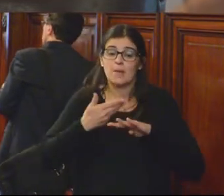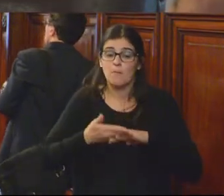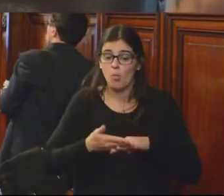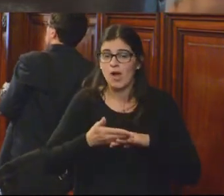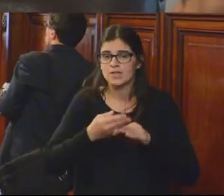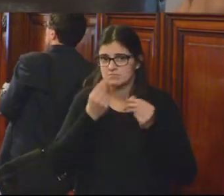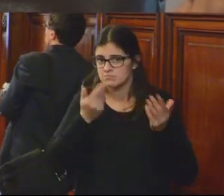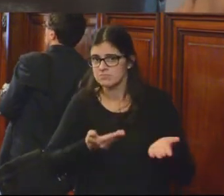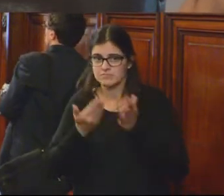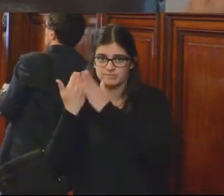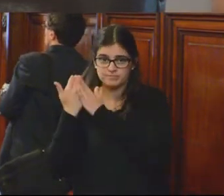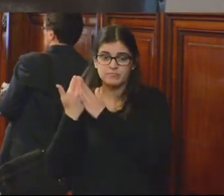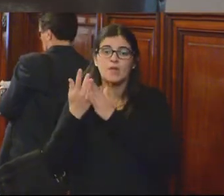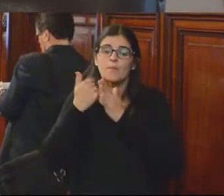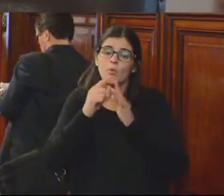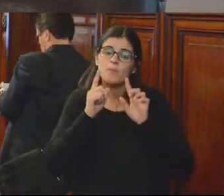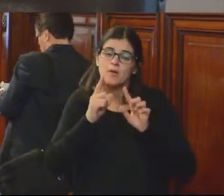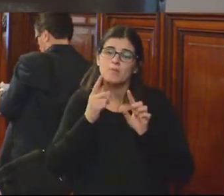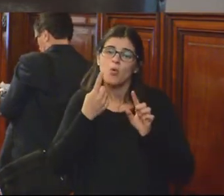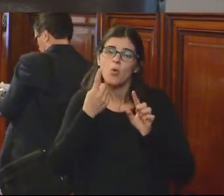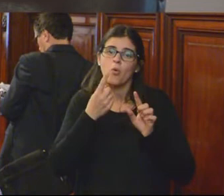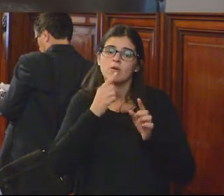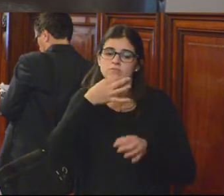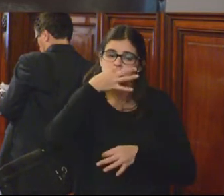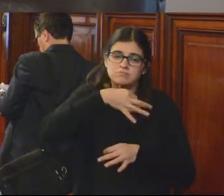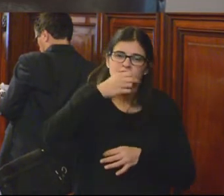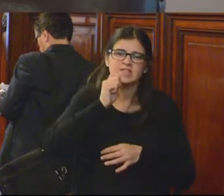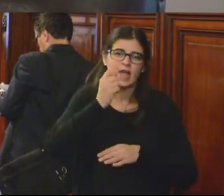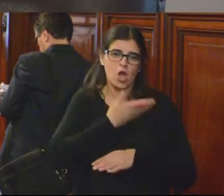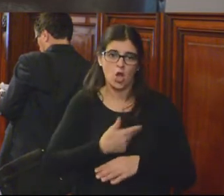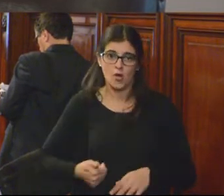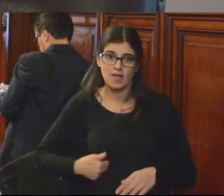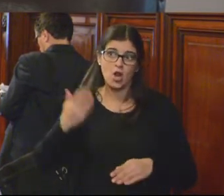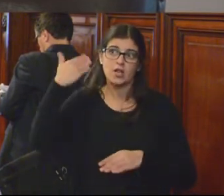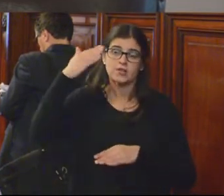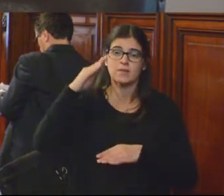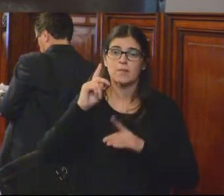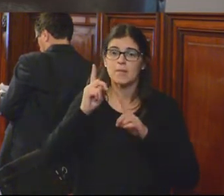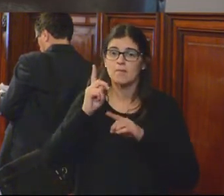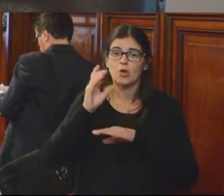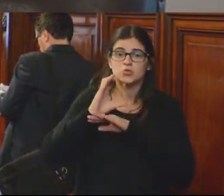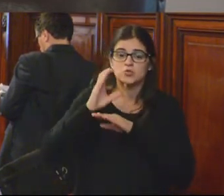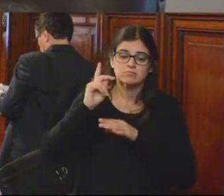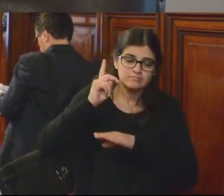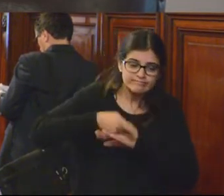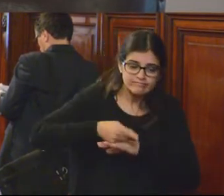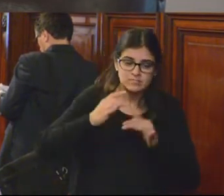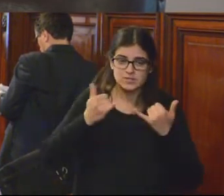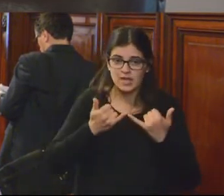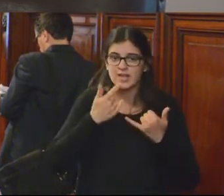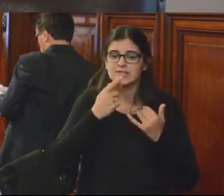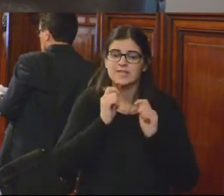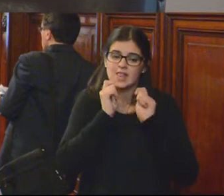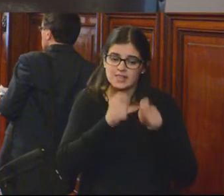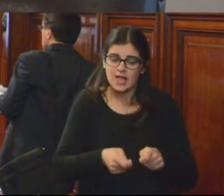lado, por propia incluso pronunciamiento del propio gobierno y el Tribunal Supremo dio marcha atrás sobre estas resoluciones que se atribuían